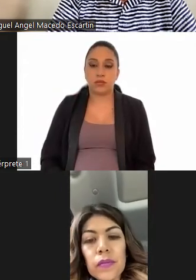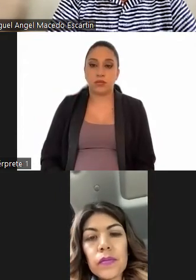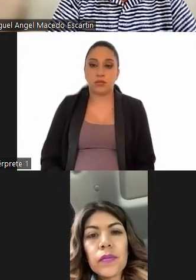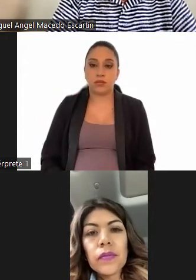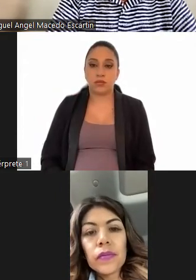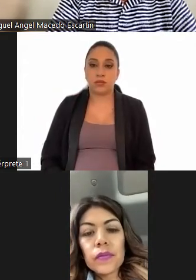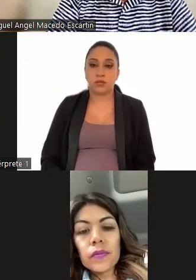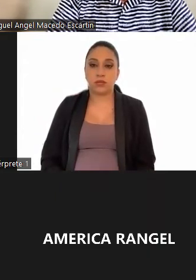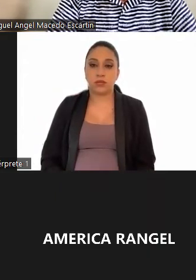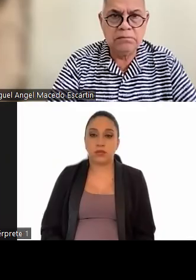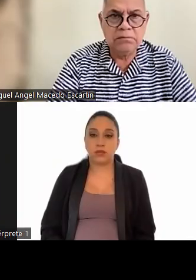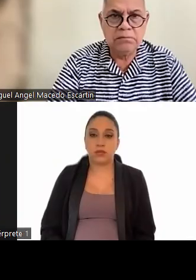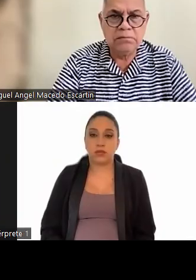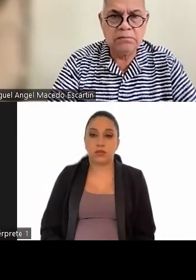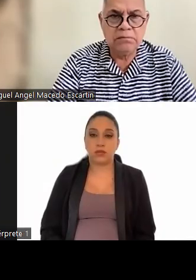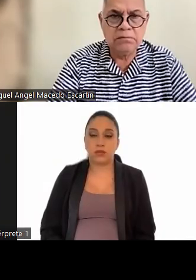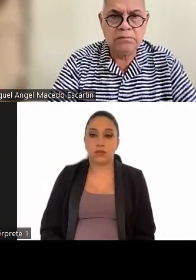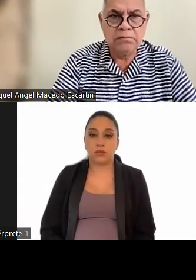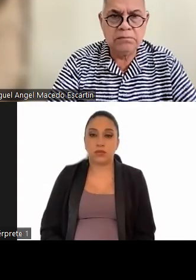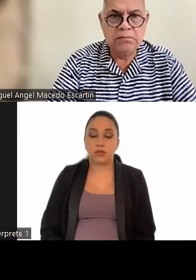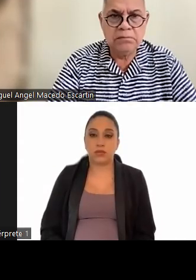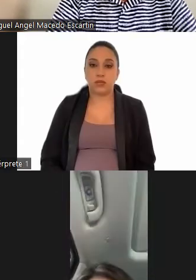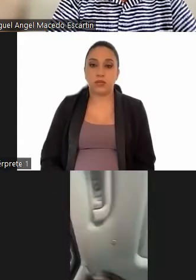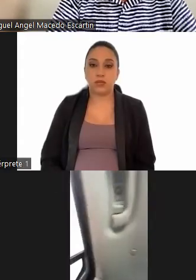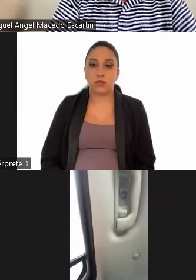Diputada, no se le escuchó. Oh.